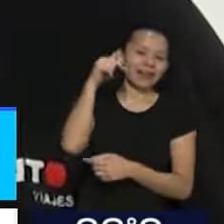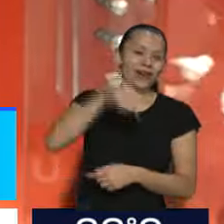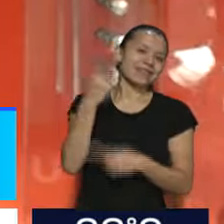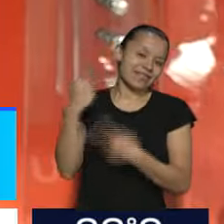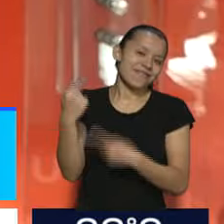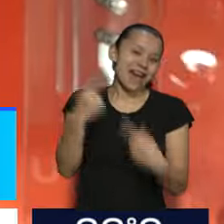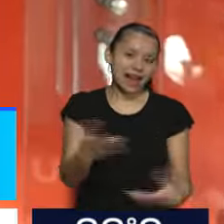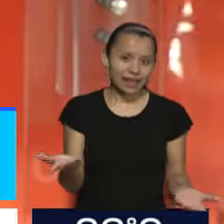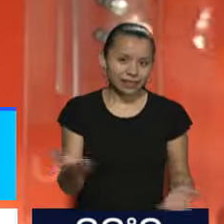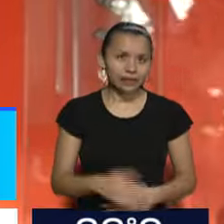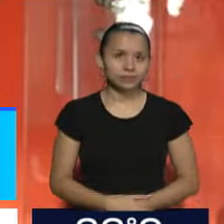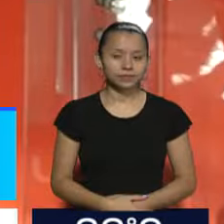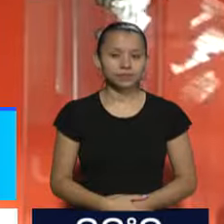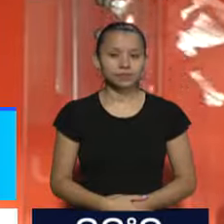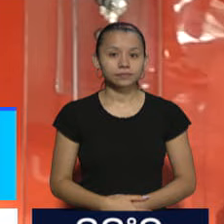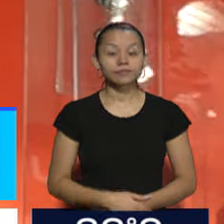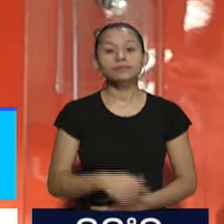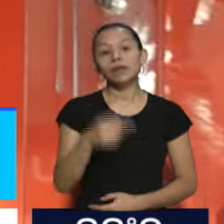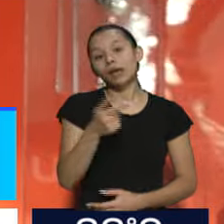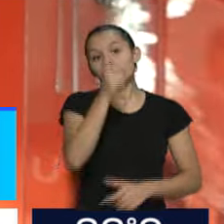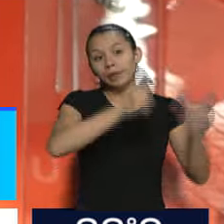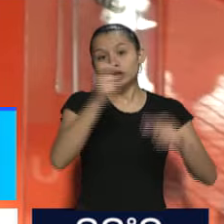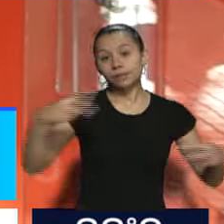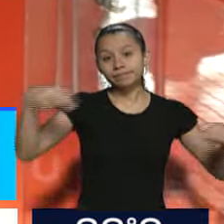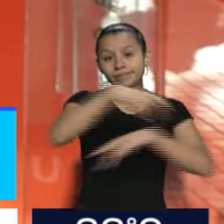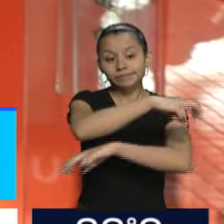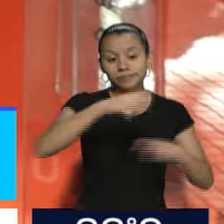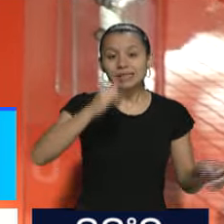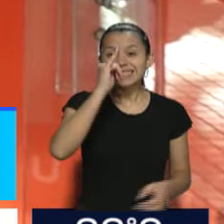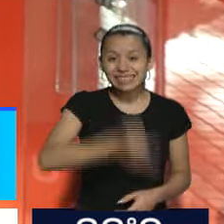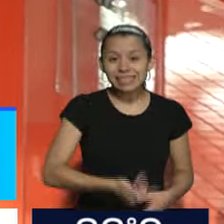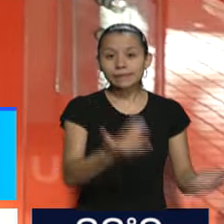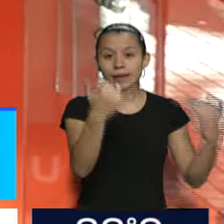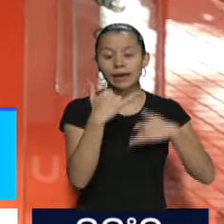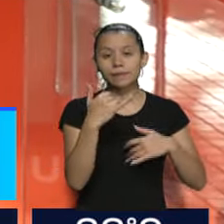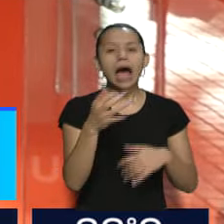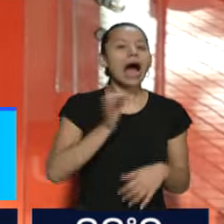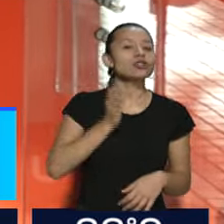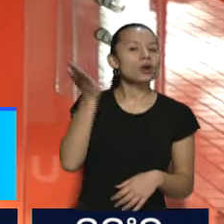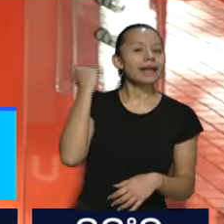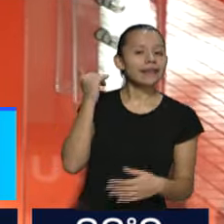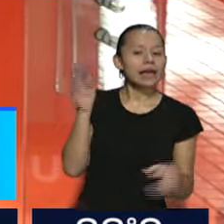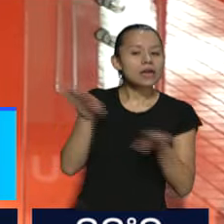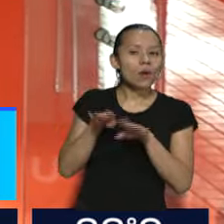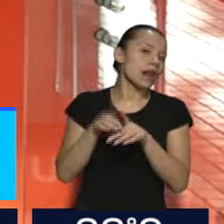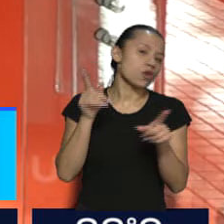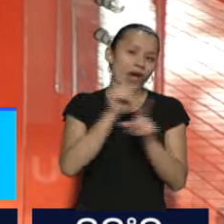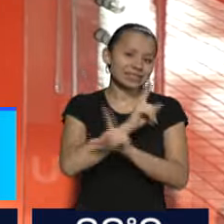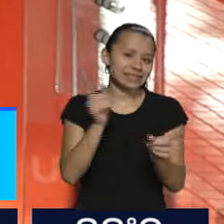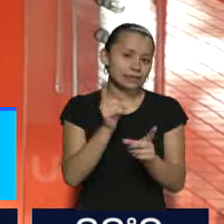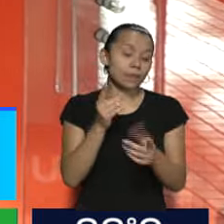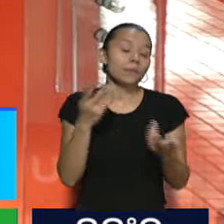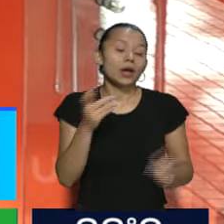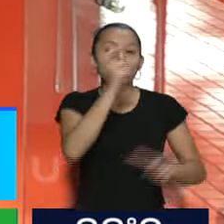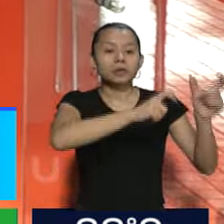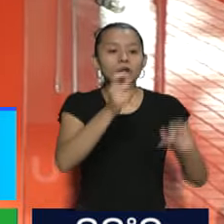estado, no como años anteriores, pero sí, por suerte, la gente todavía decide viajar. Y vamos a